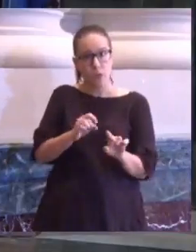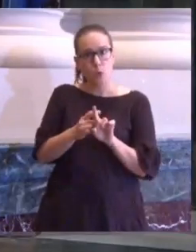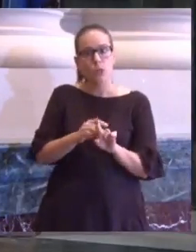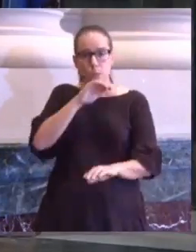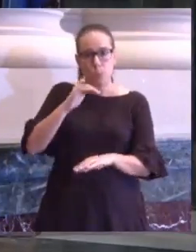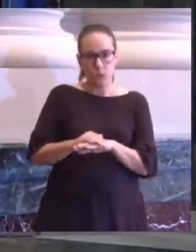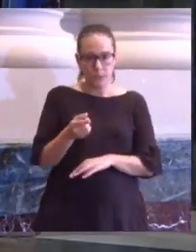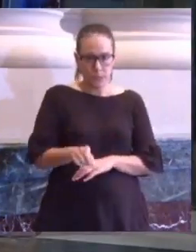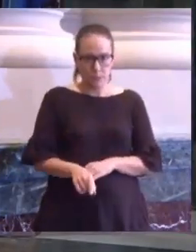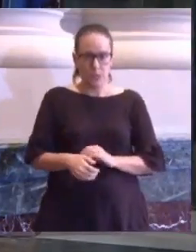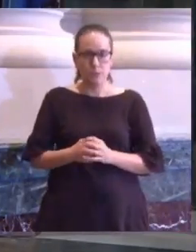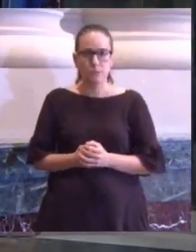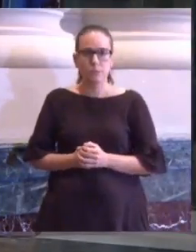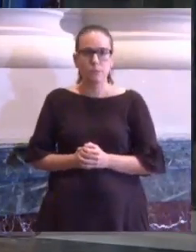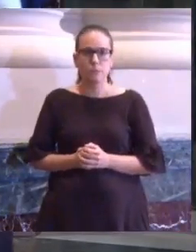y cumplir.